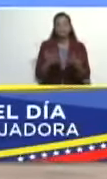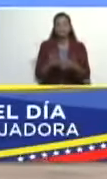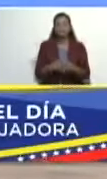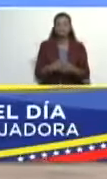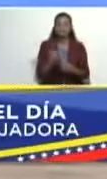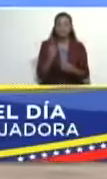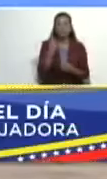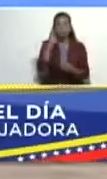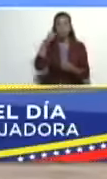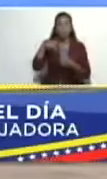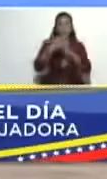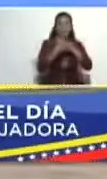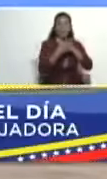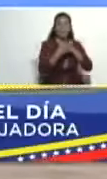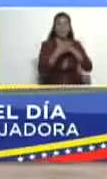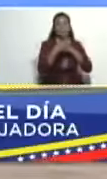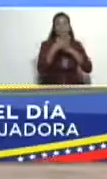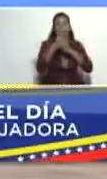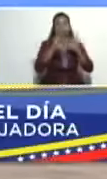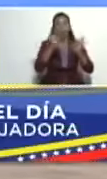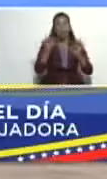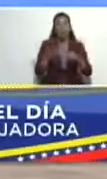solo por esos anuncios,